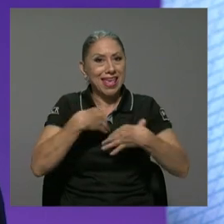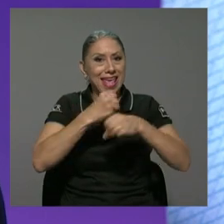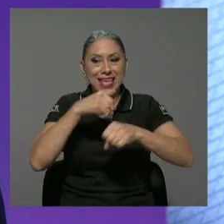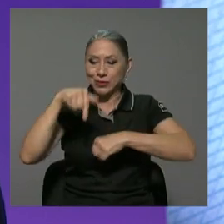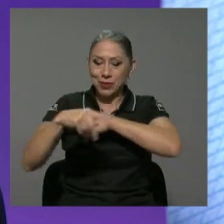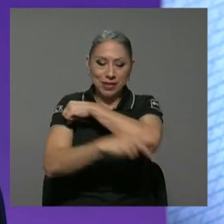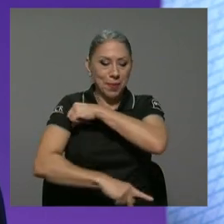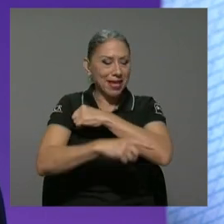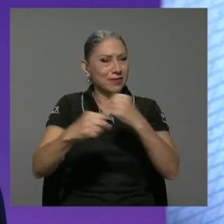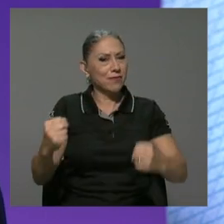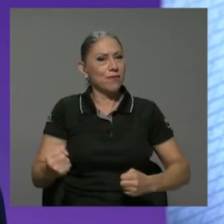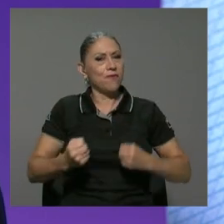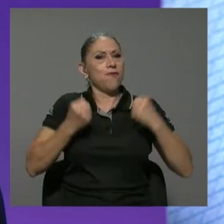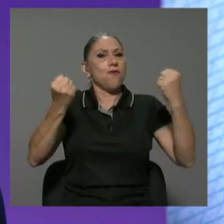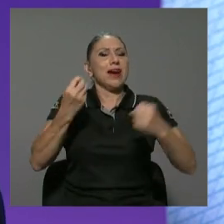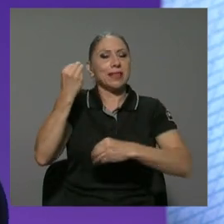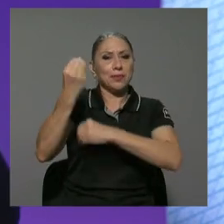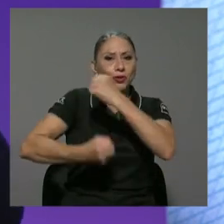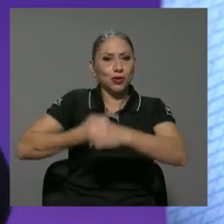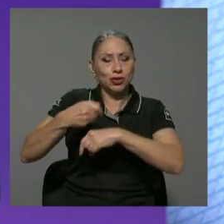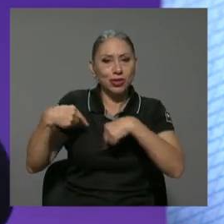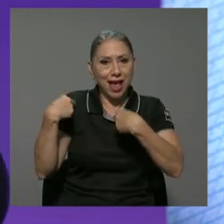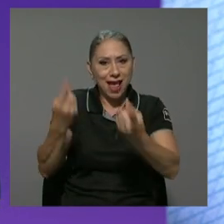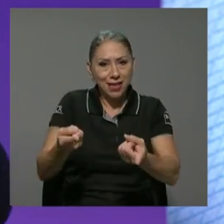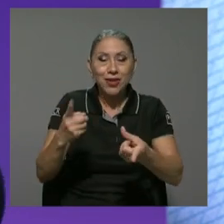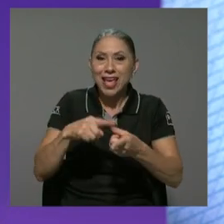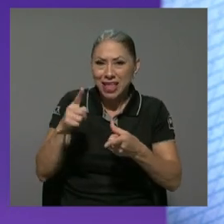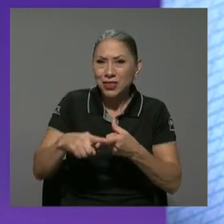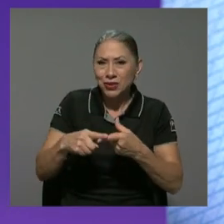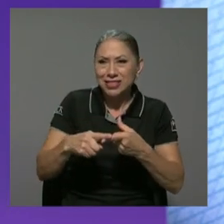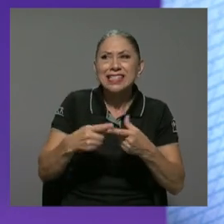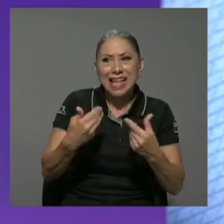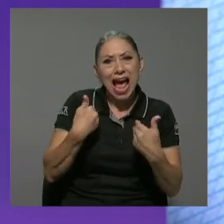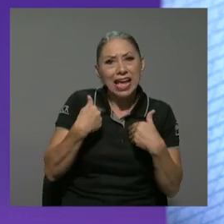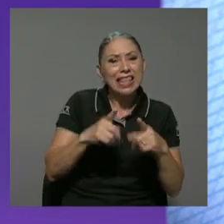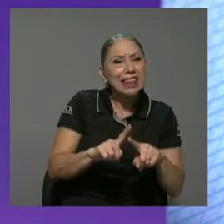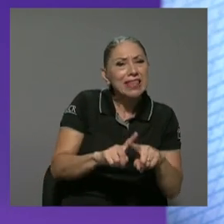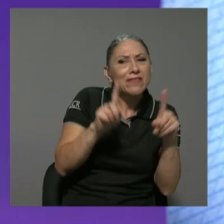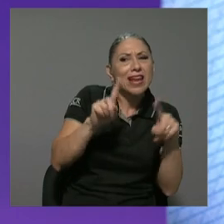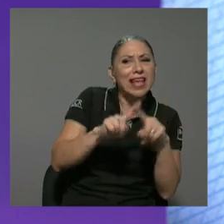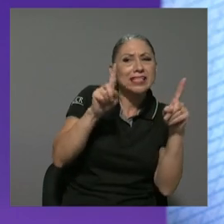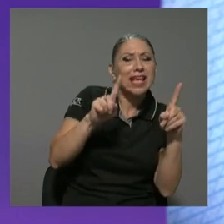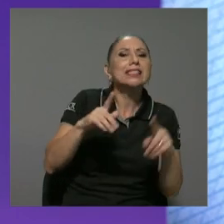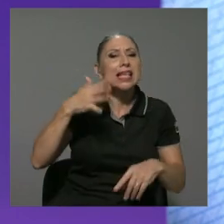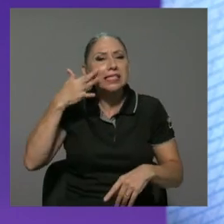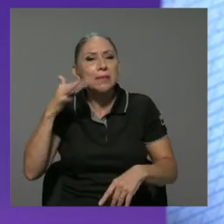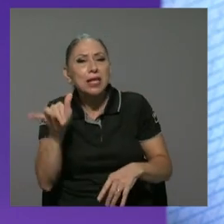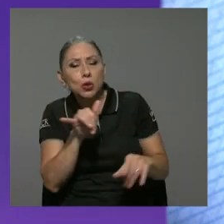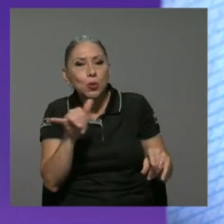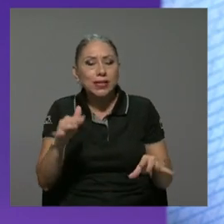país durante muchas décadas, ¿no? Entonces sí, hay como diferencias y similitudes. Gracias, don Guillermo. Doña Carmela,